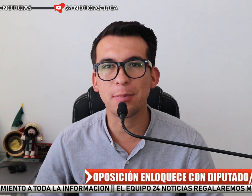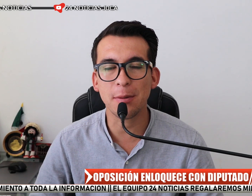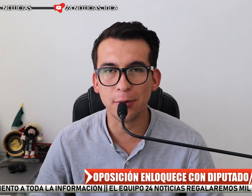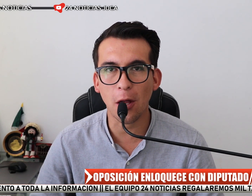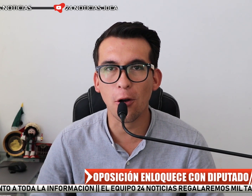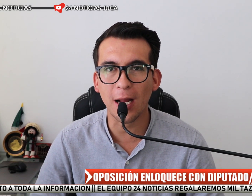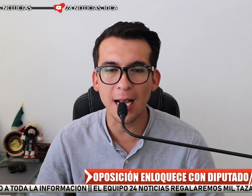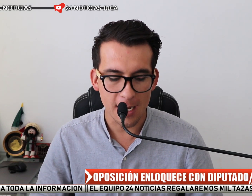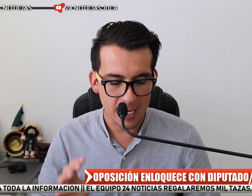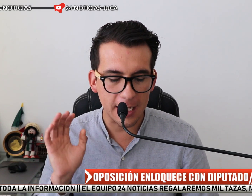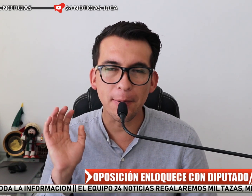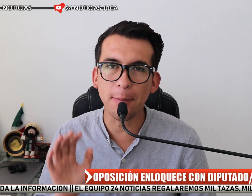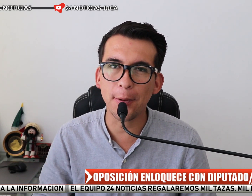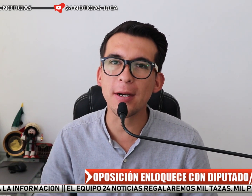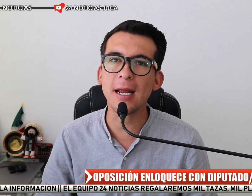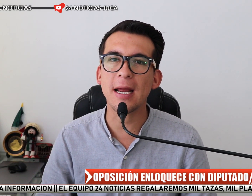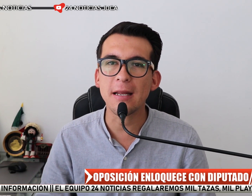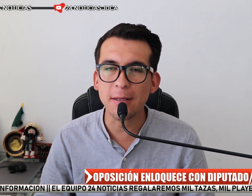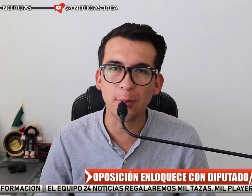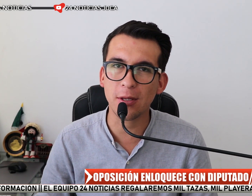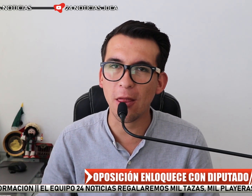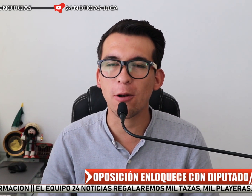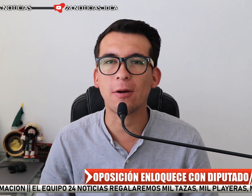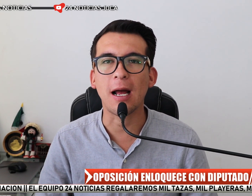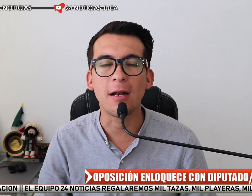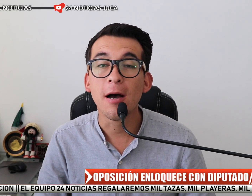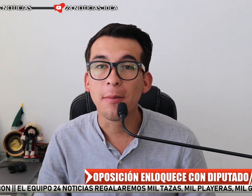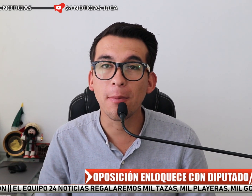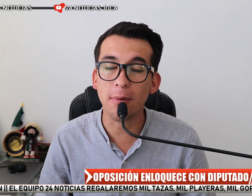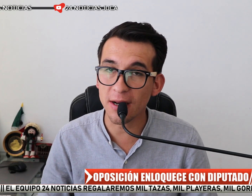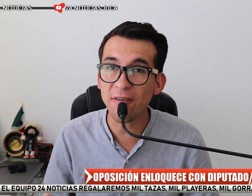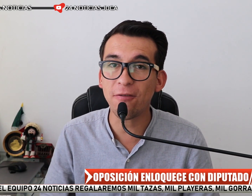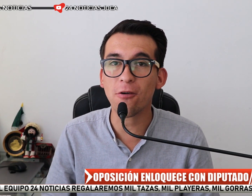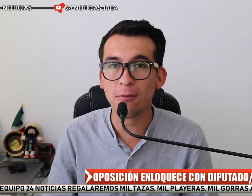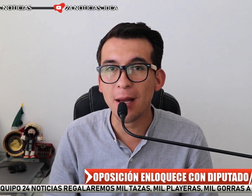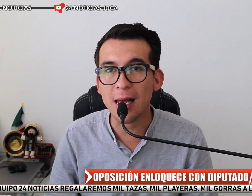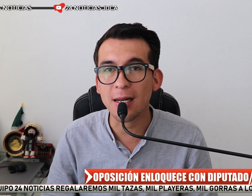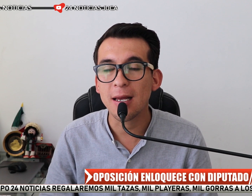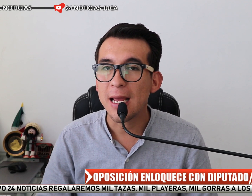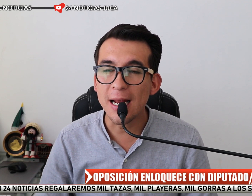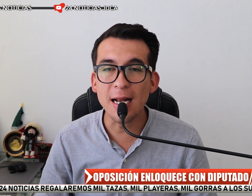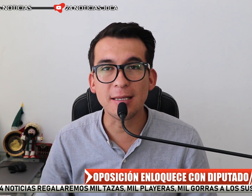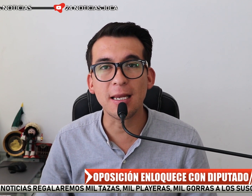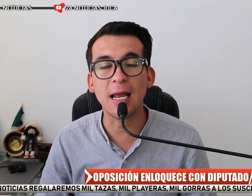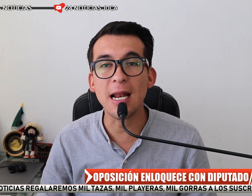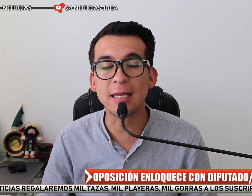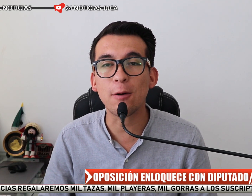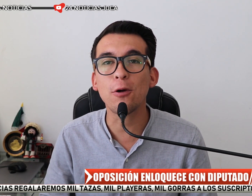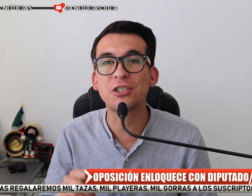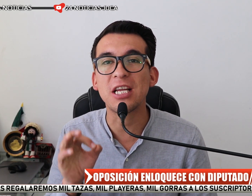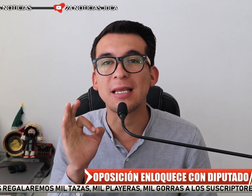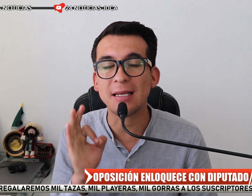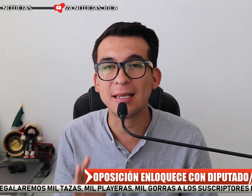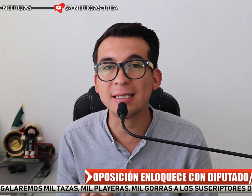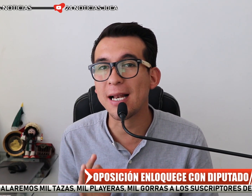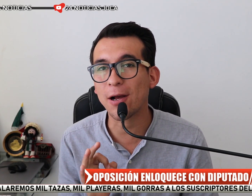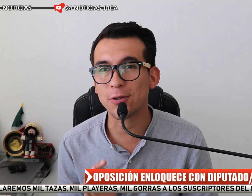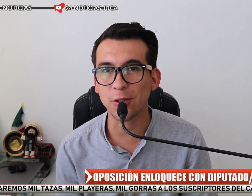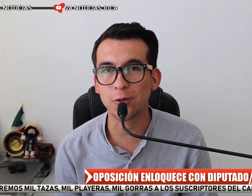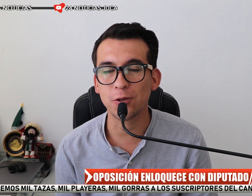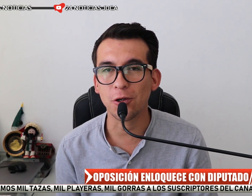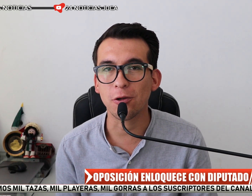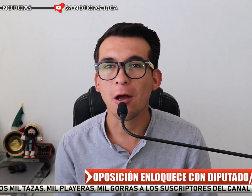este diputado local. ¿Qué propone el diputado local? Reformar el artículo 83